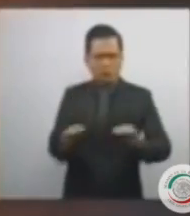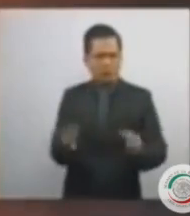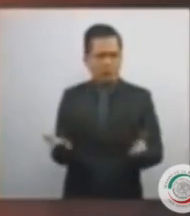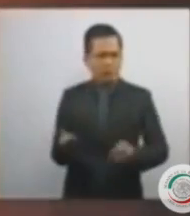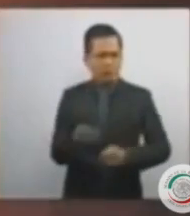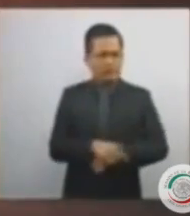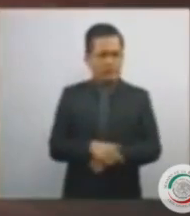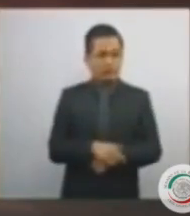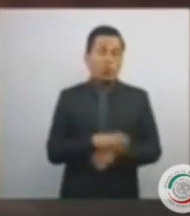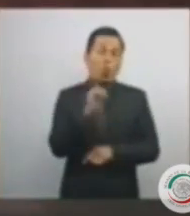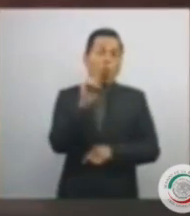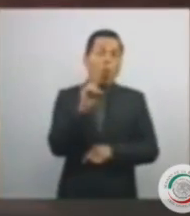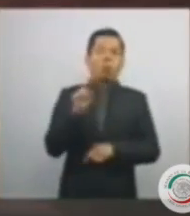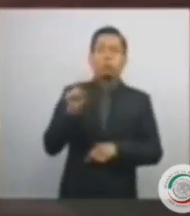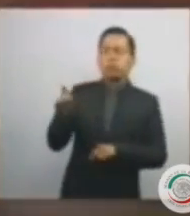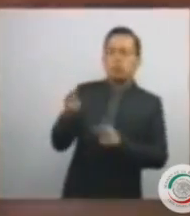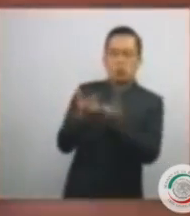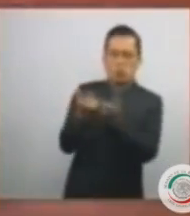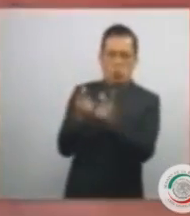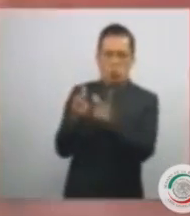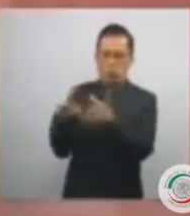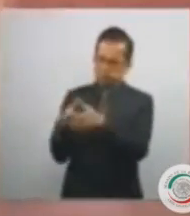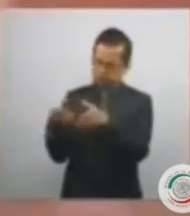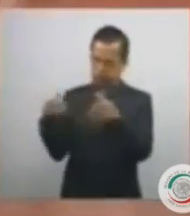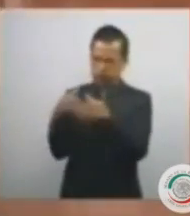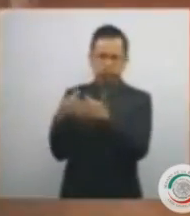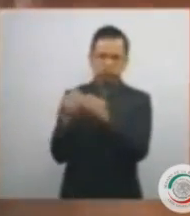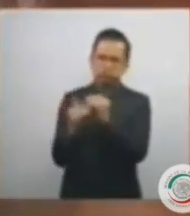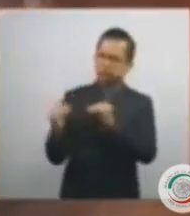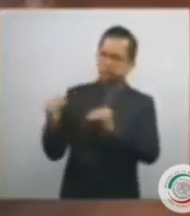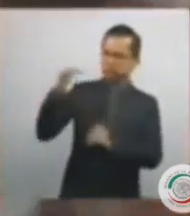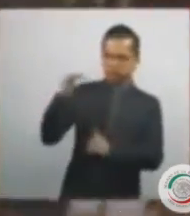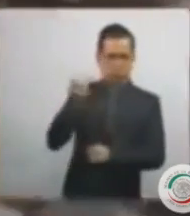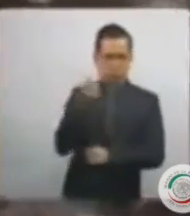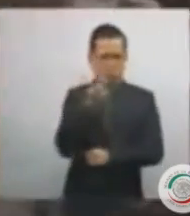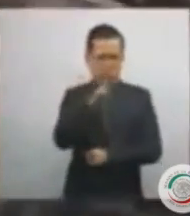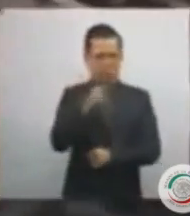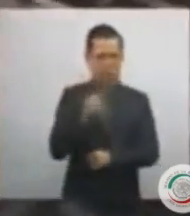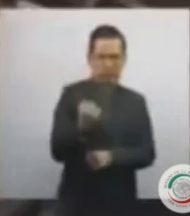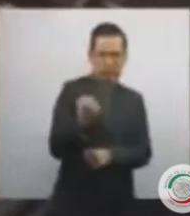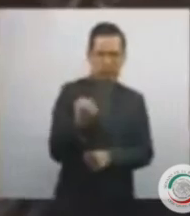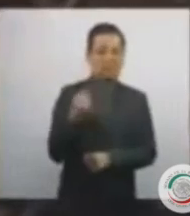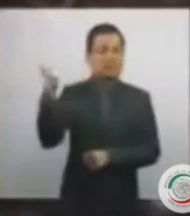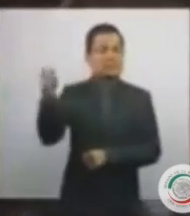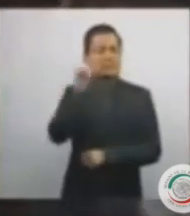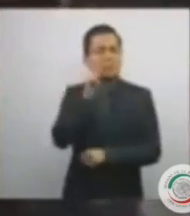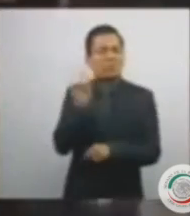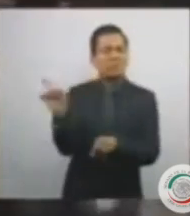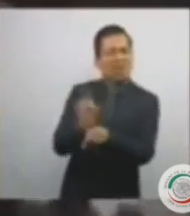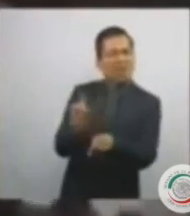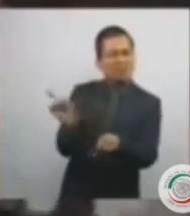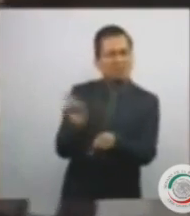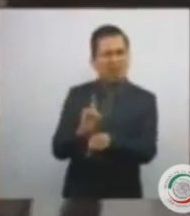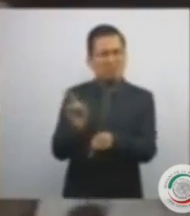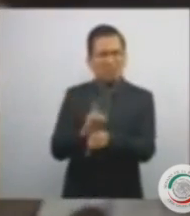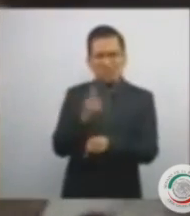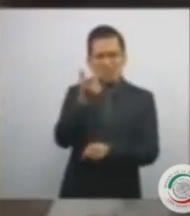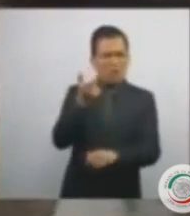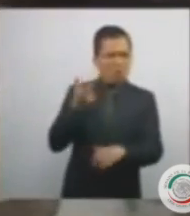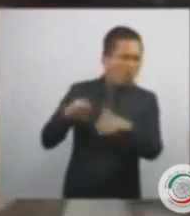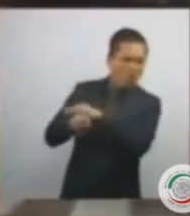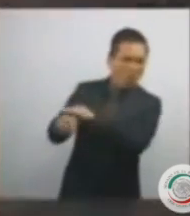de poder que todos los días despotrican a través de los medios tradicionales de comunicación, invirtiendo grandes sumas de